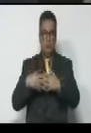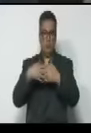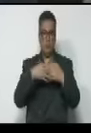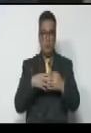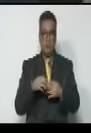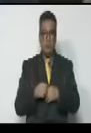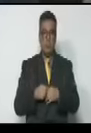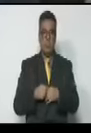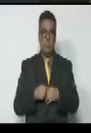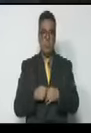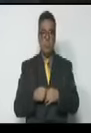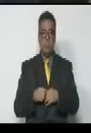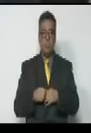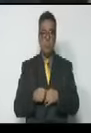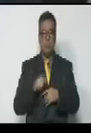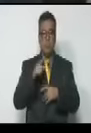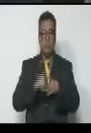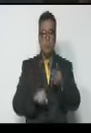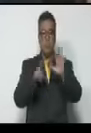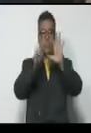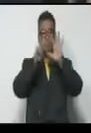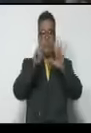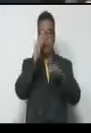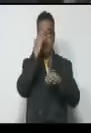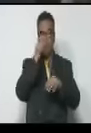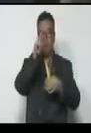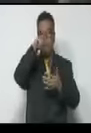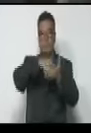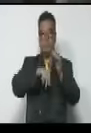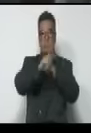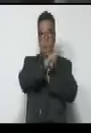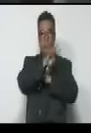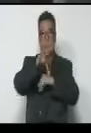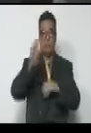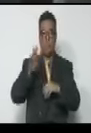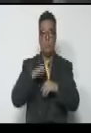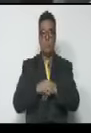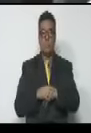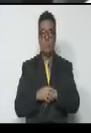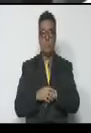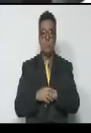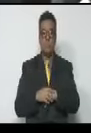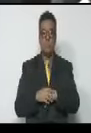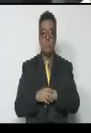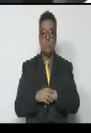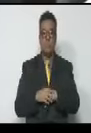Unidos, sostenida el 7 de febrero del 2024,